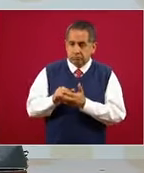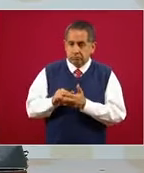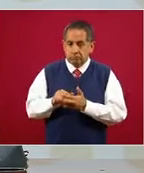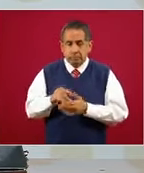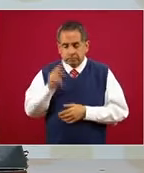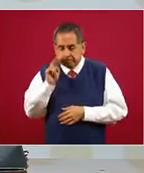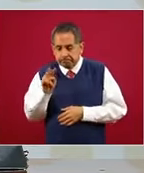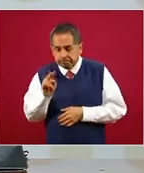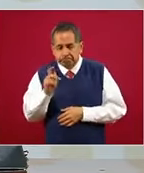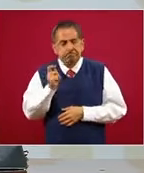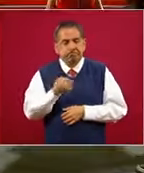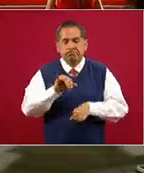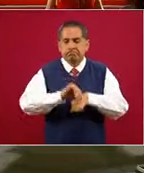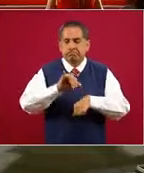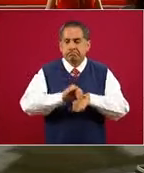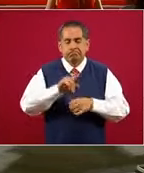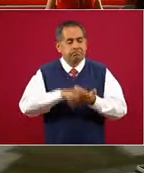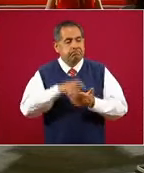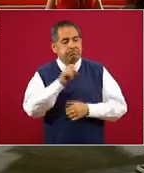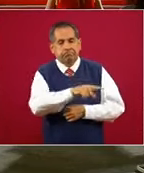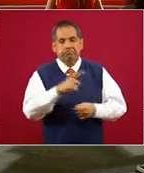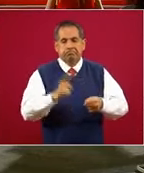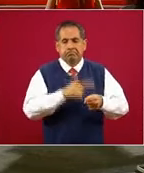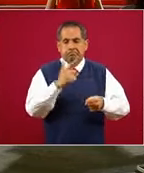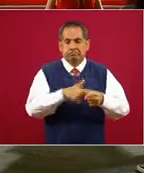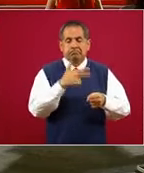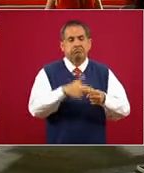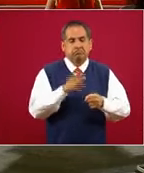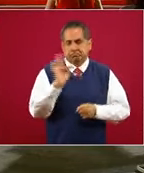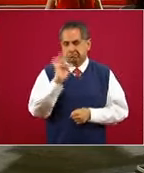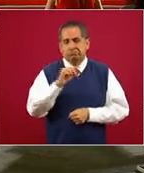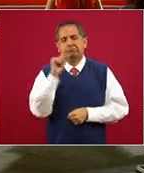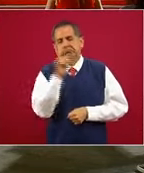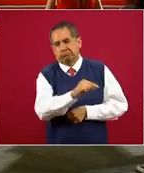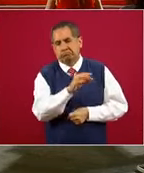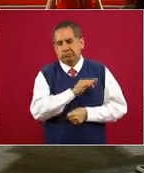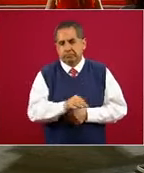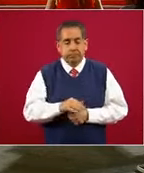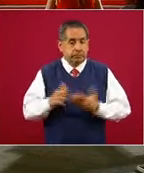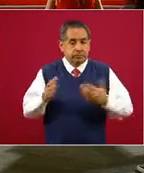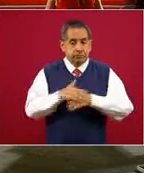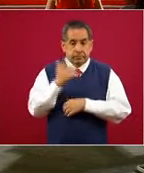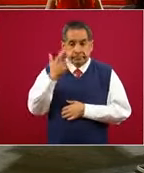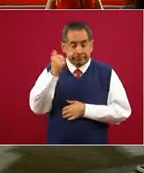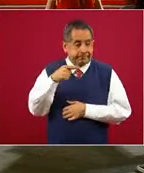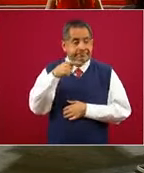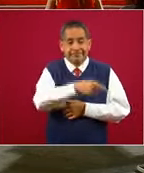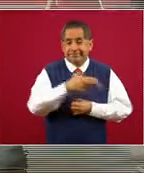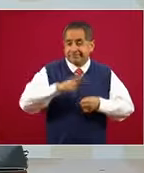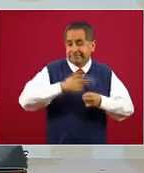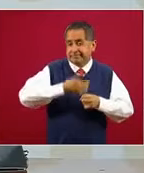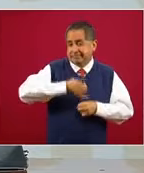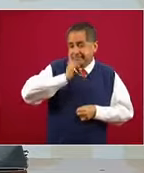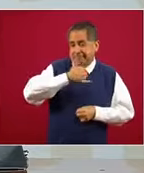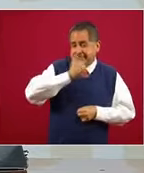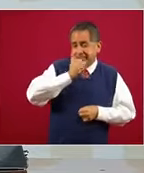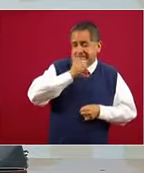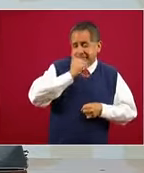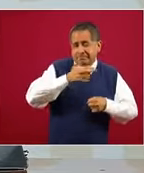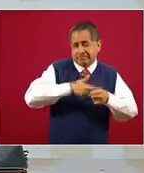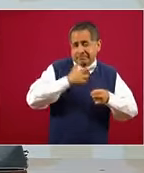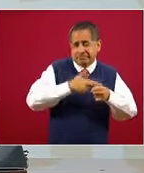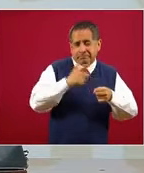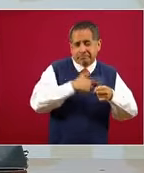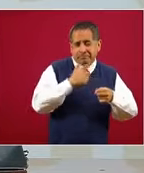se pueden atribuir al consumo de bebidas azucaradas, al consumo de refrescos. ¿Por qué razón? Porque el consumo de refrescos produce